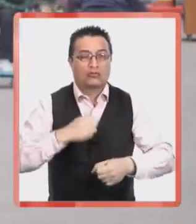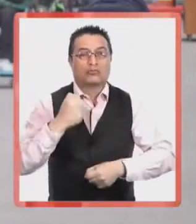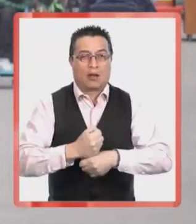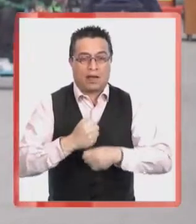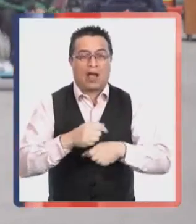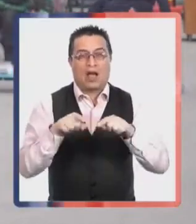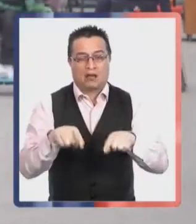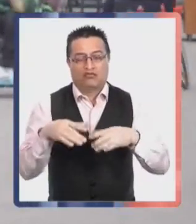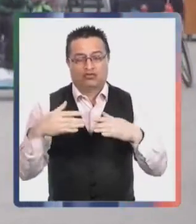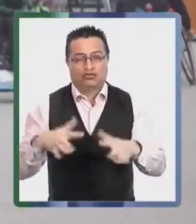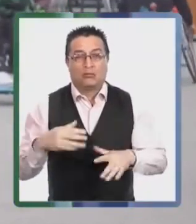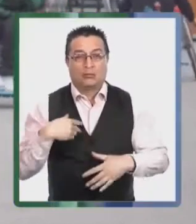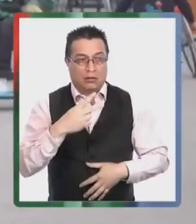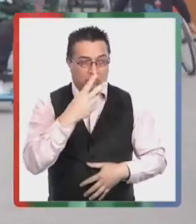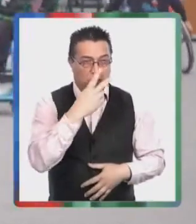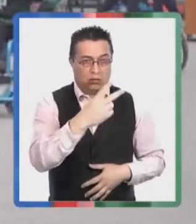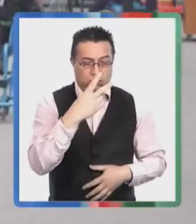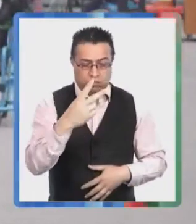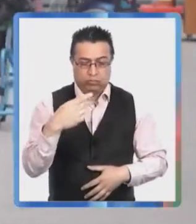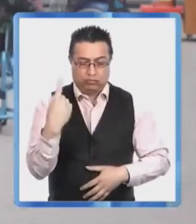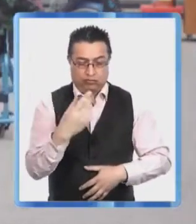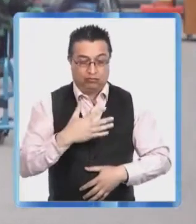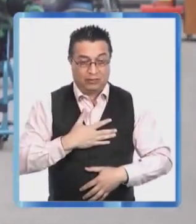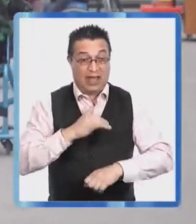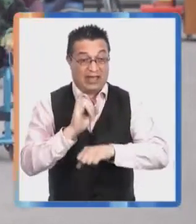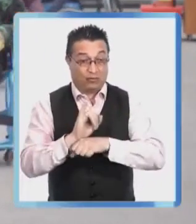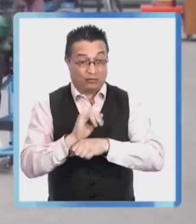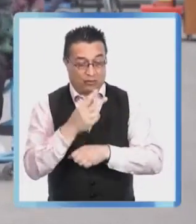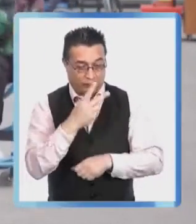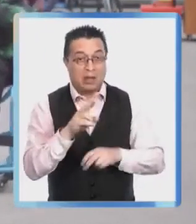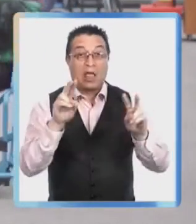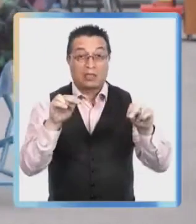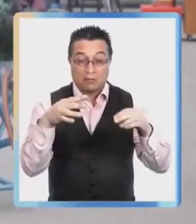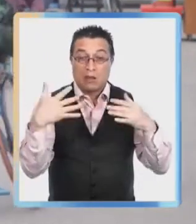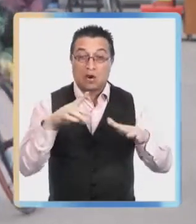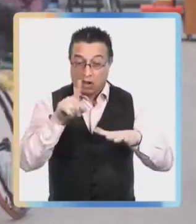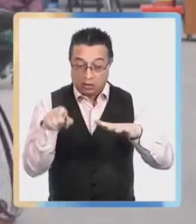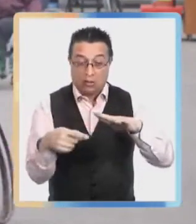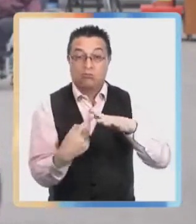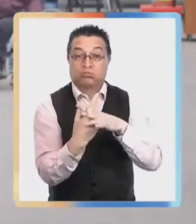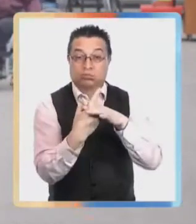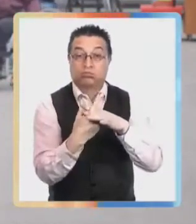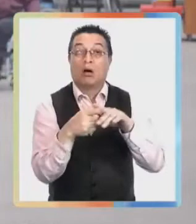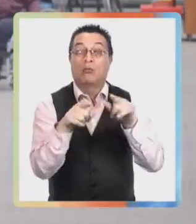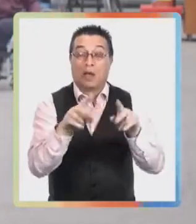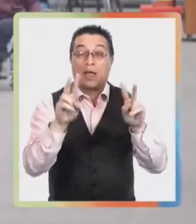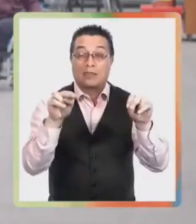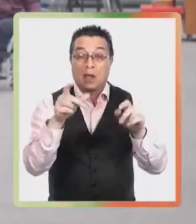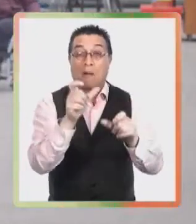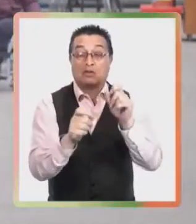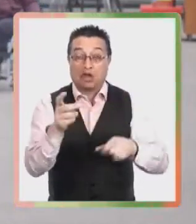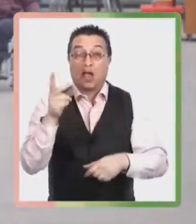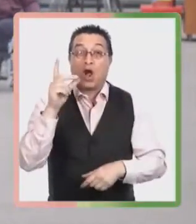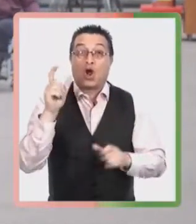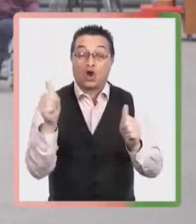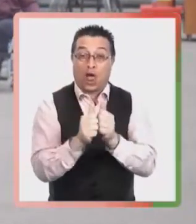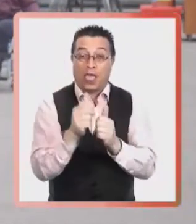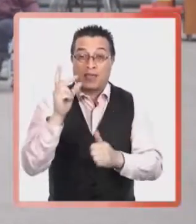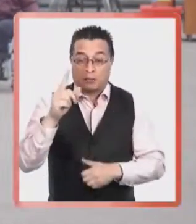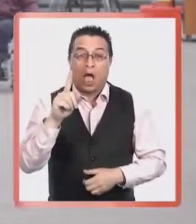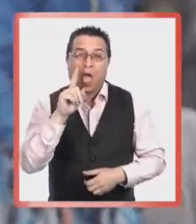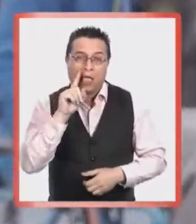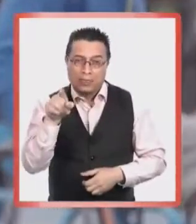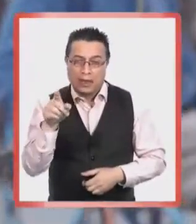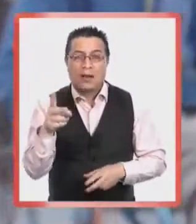años trabajando en esto y vemos como institución con mucha alegría que hoy sea un tema que se hable de que las personas con discapacidad en